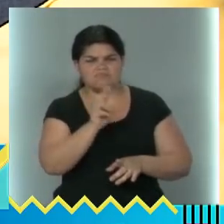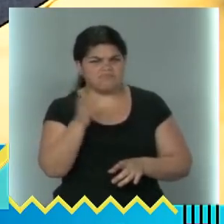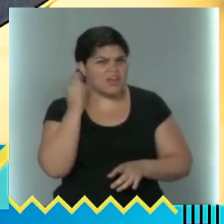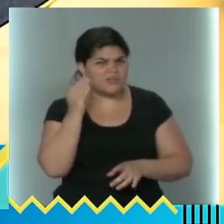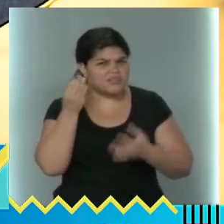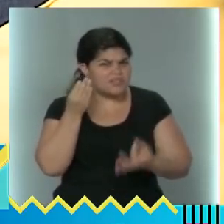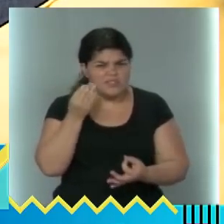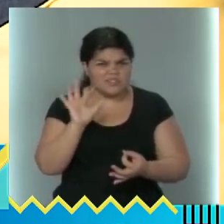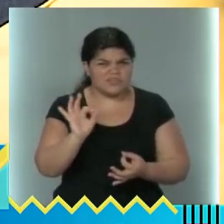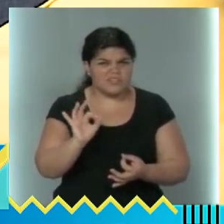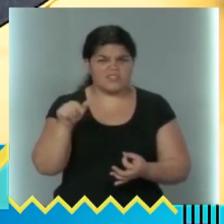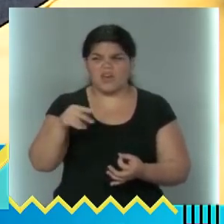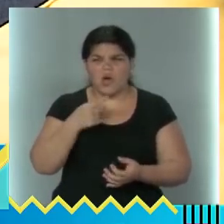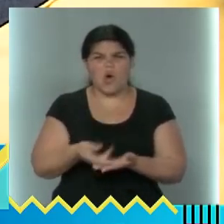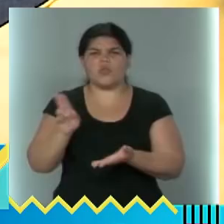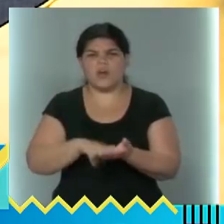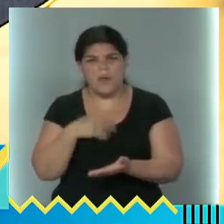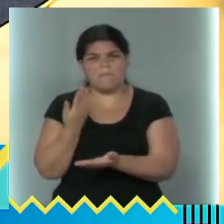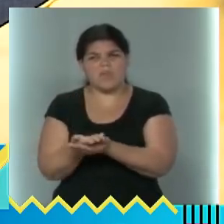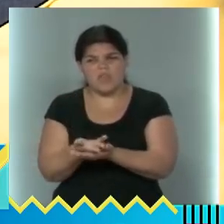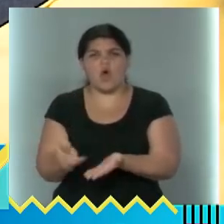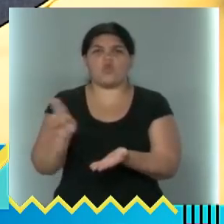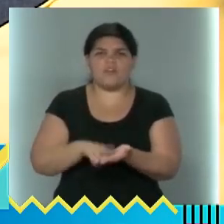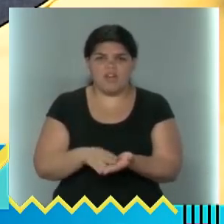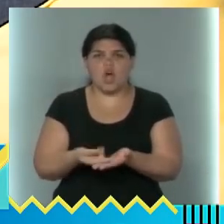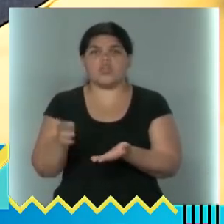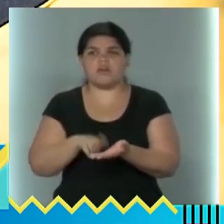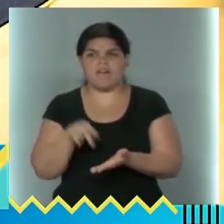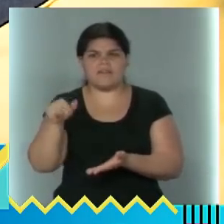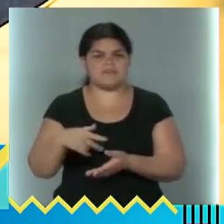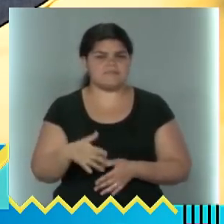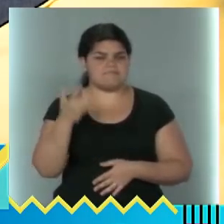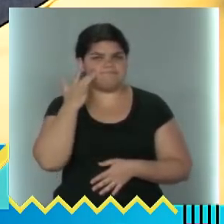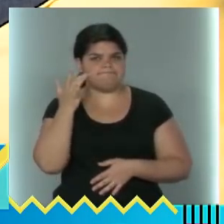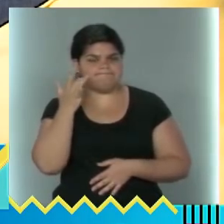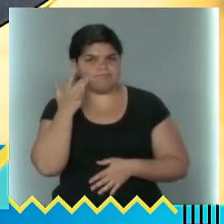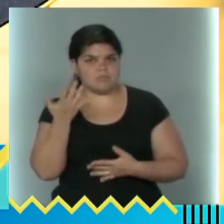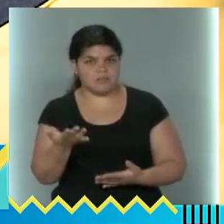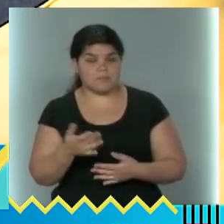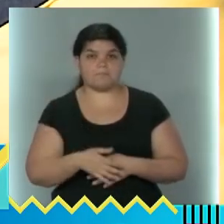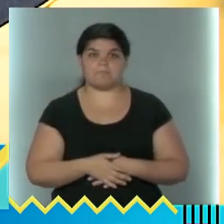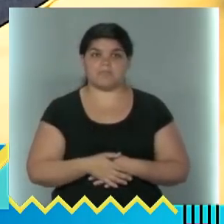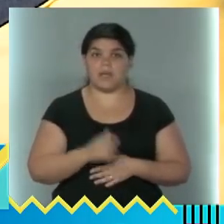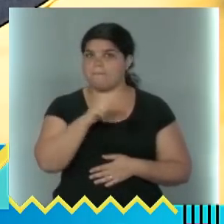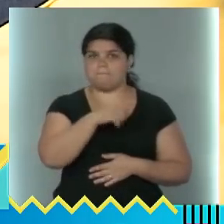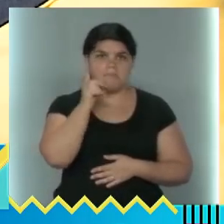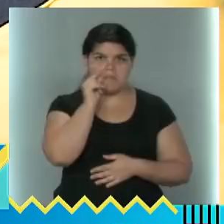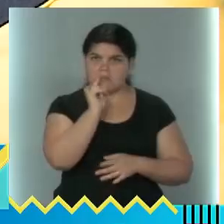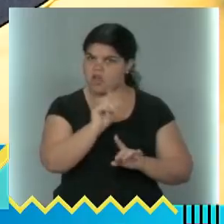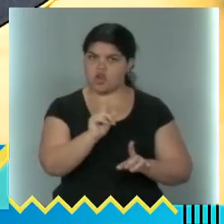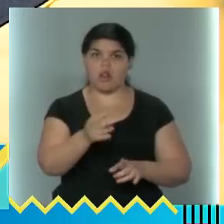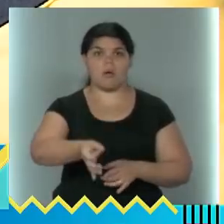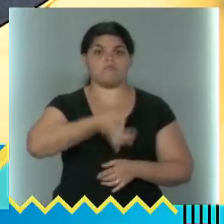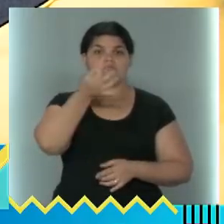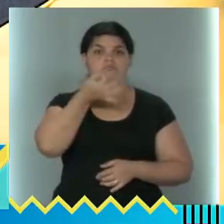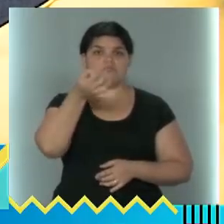porque no le entienden, le pidan que repita, y a veces eso causa molestia. En este caso en particular no sucedió, se expresaba muy